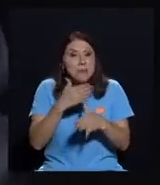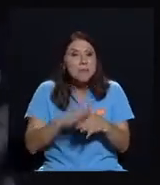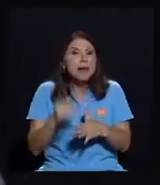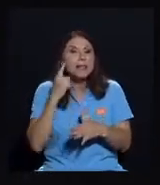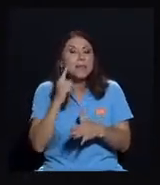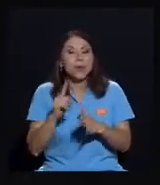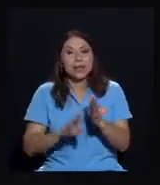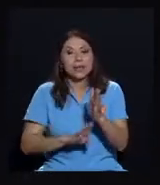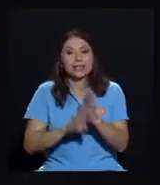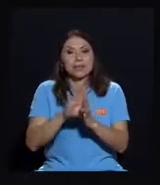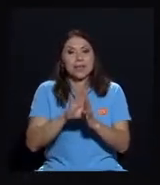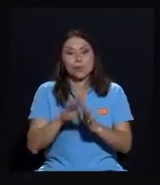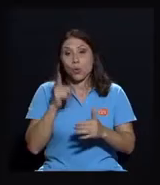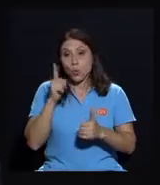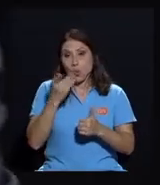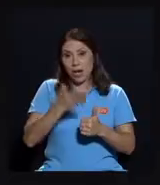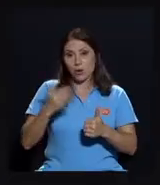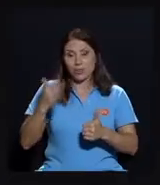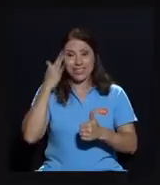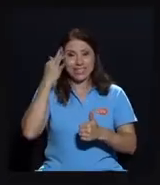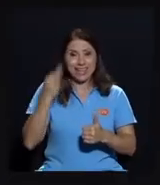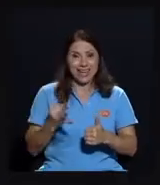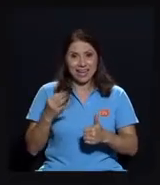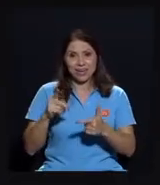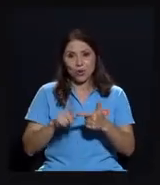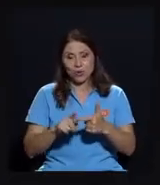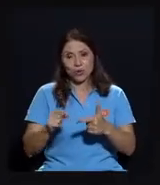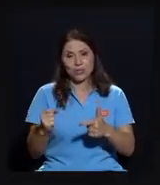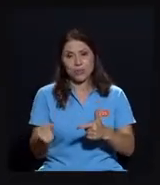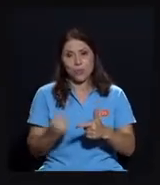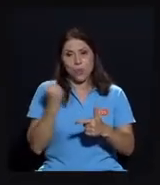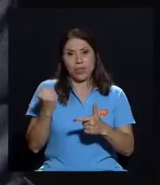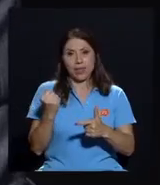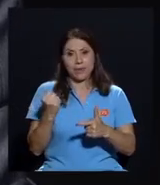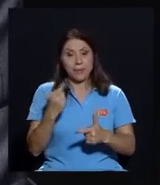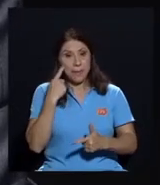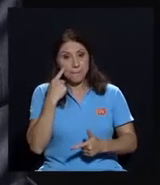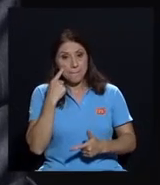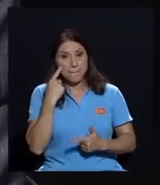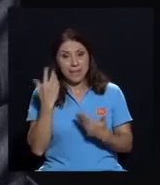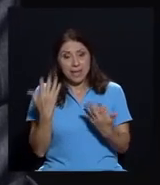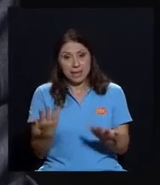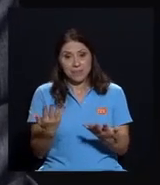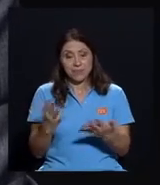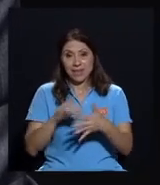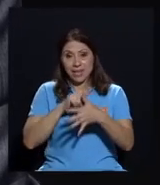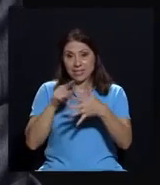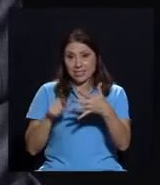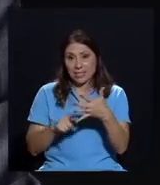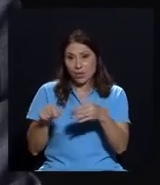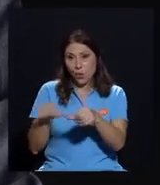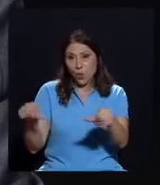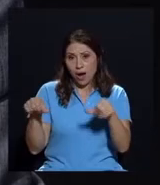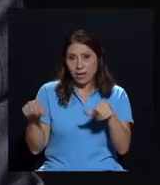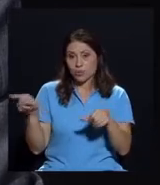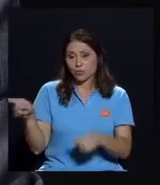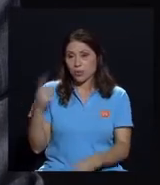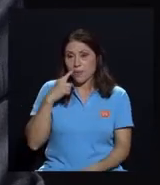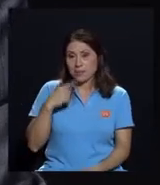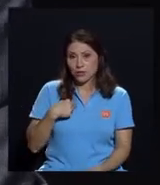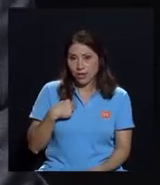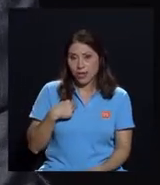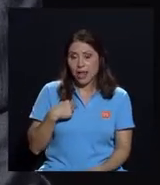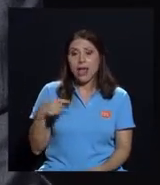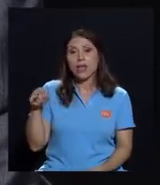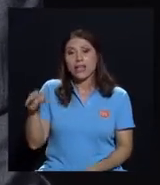cosa es querer y otra cosa es poder vea que usted en las cinco áreas ay me ha mencionado que se gerenciar ian con